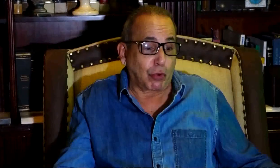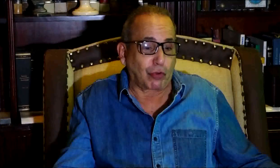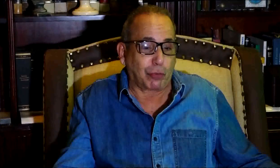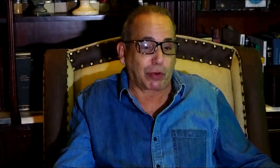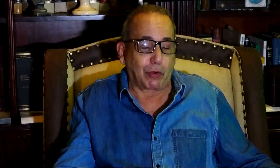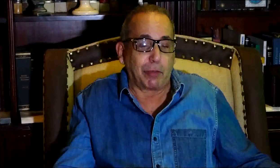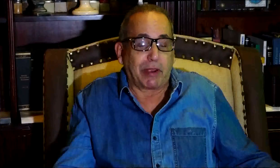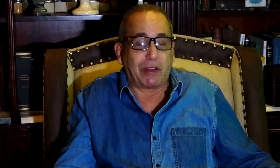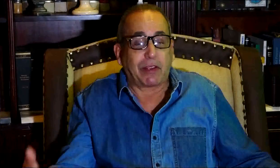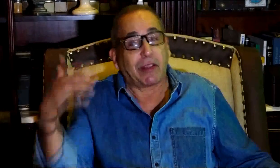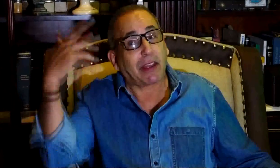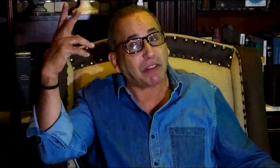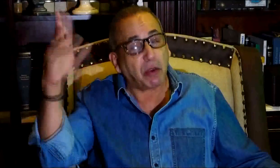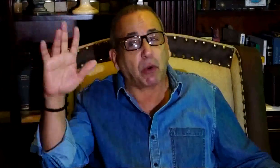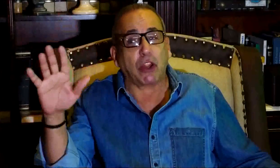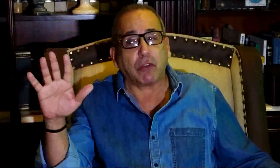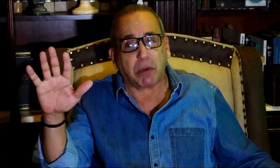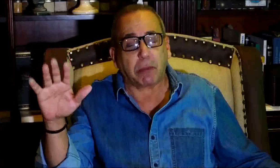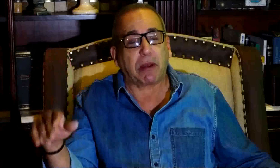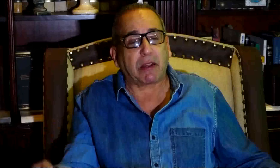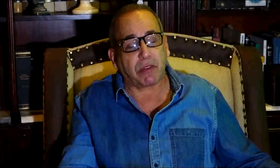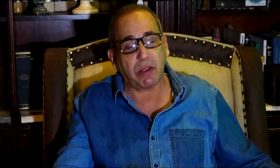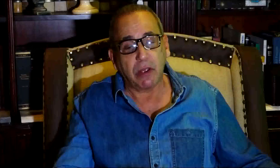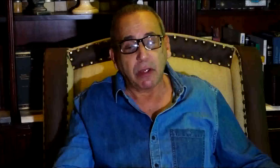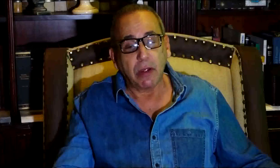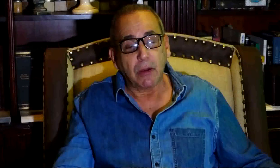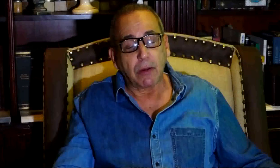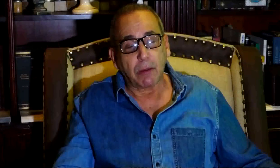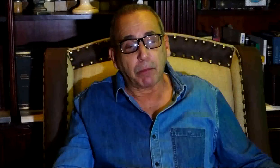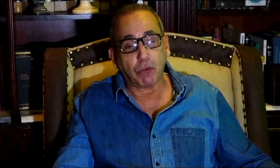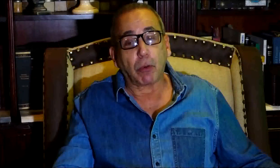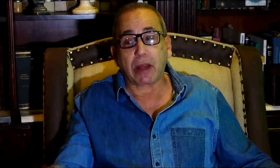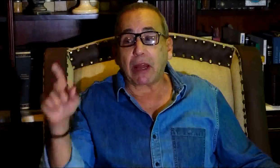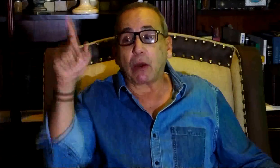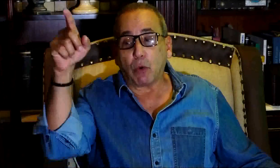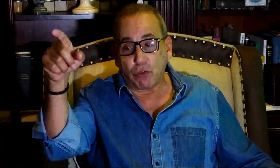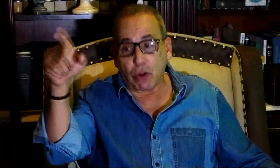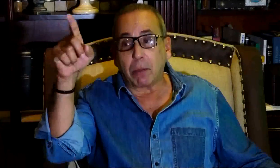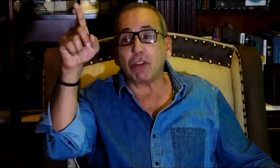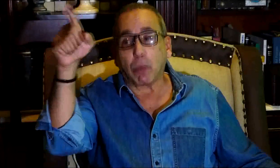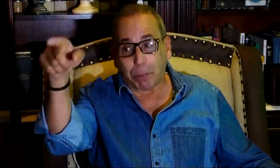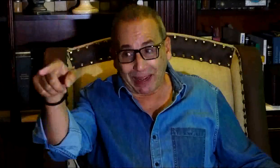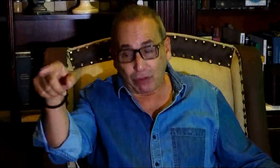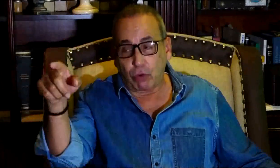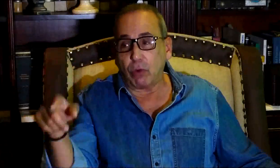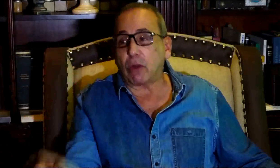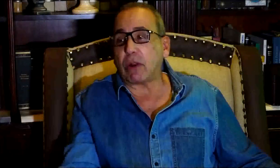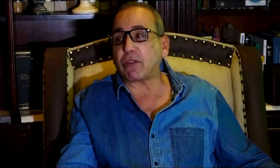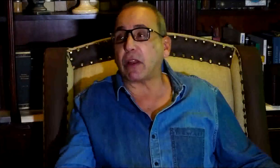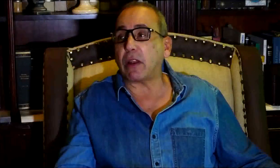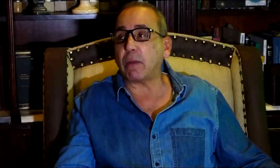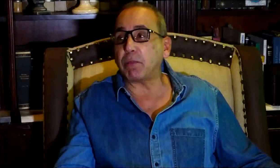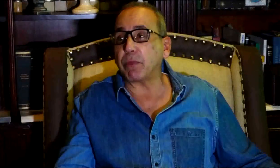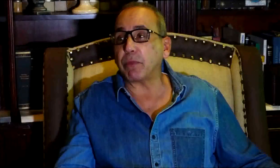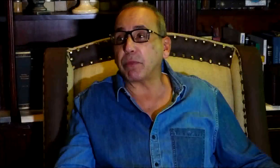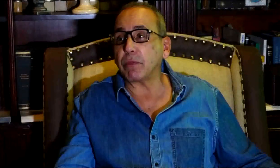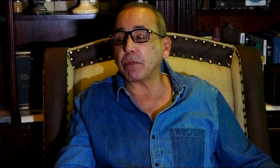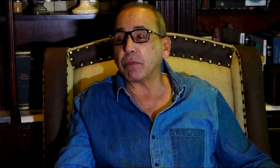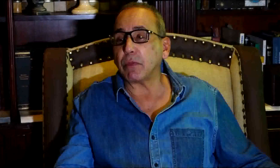muy doloroso, pero imagínense que de aquí a 5 años, vamos a llamarle así, yo ver a Wilson Camacho preso en una